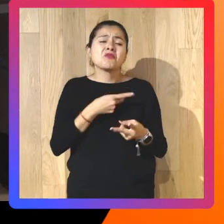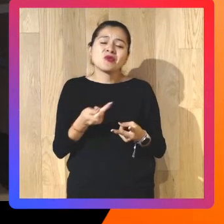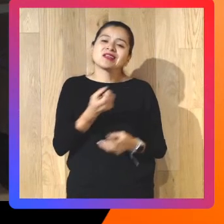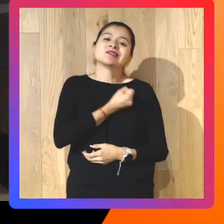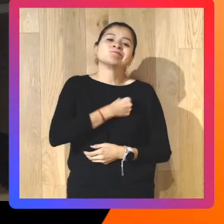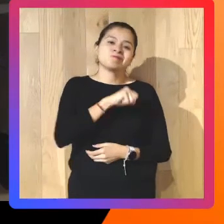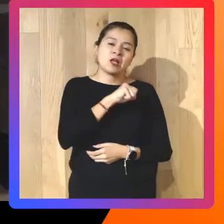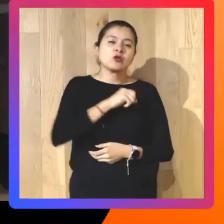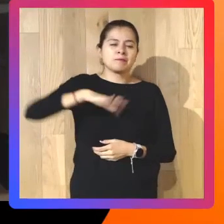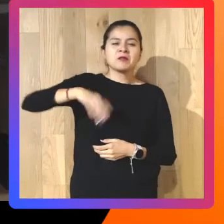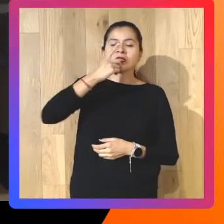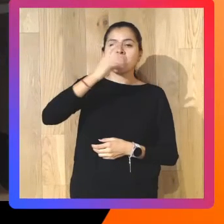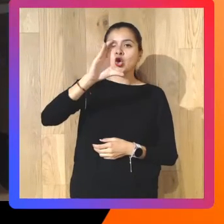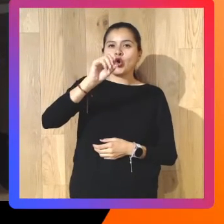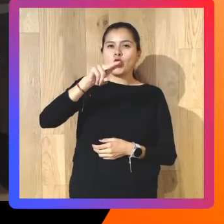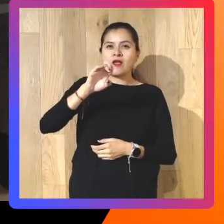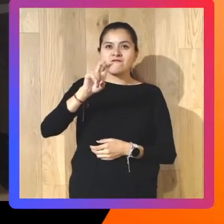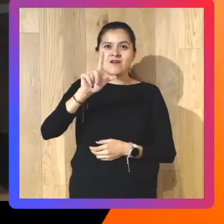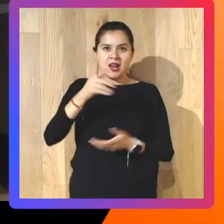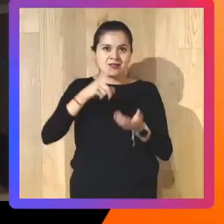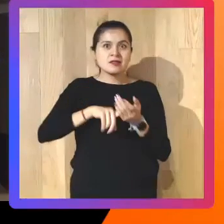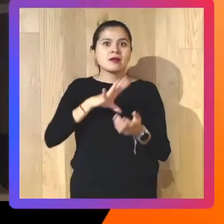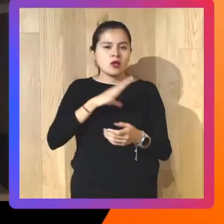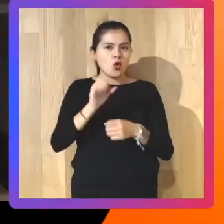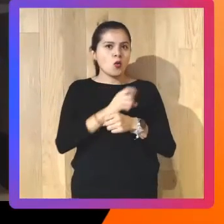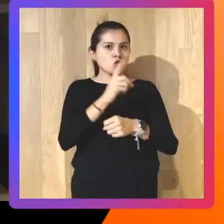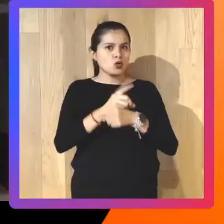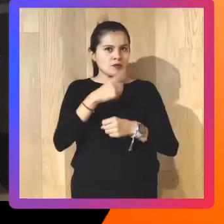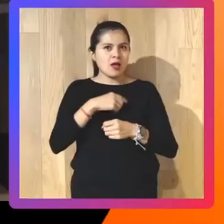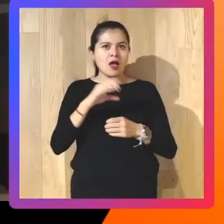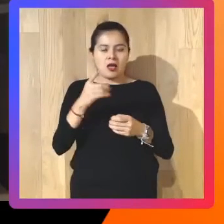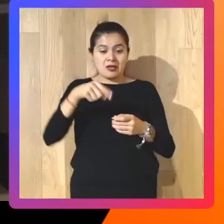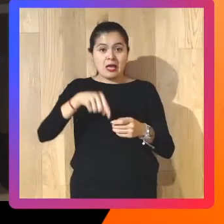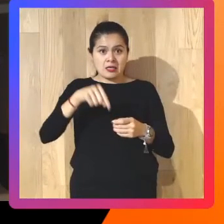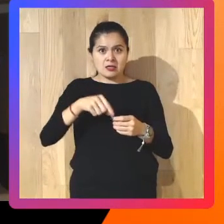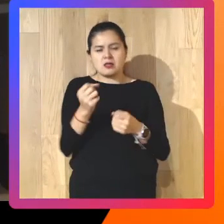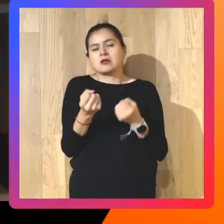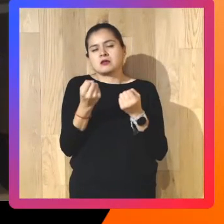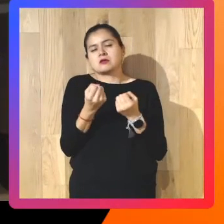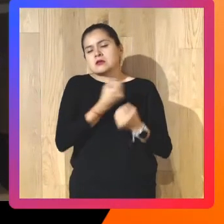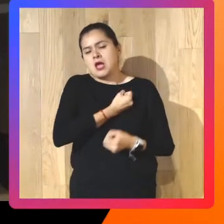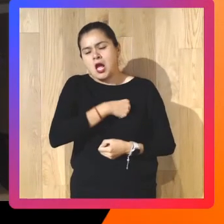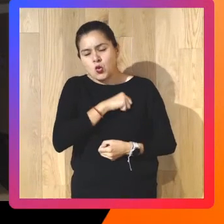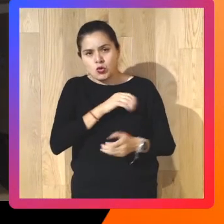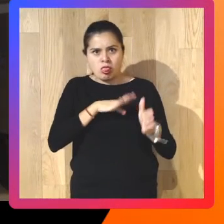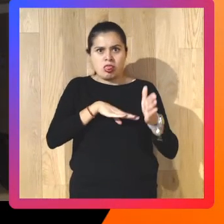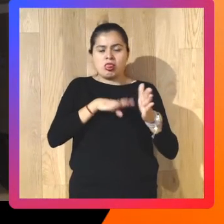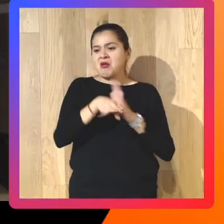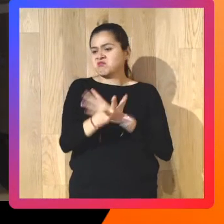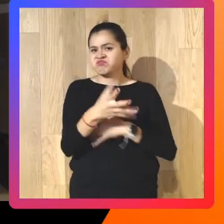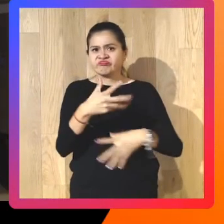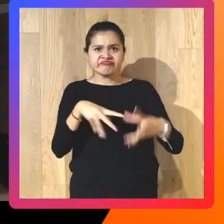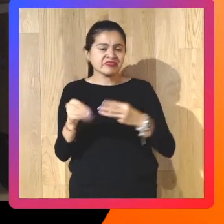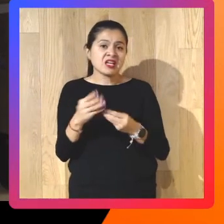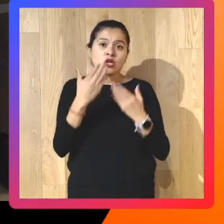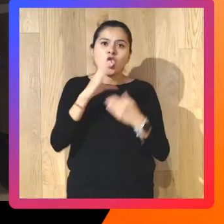cierto en el reporte Coneval es donde se ve la mayor oportunidad. El sistema de salud de nuestro país está rebasado, y por eso la responsabilidad que tomamos